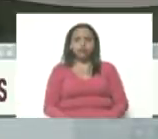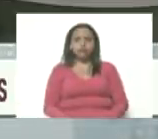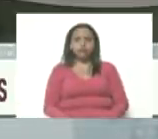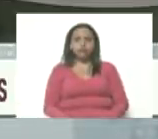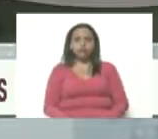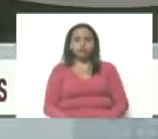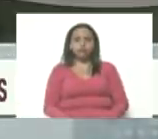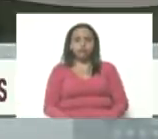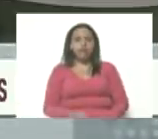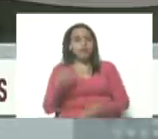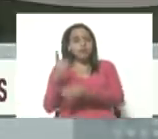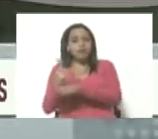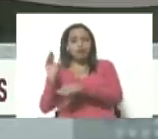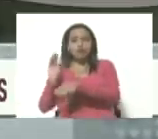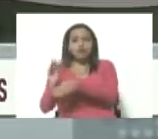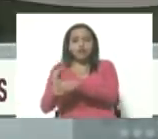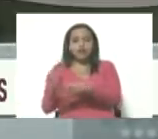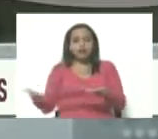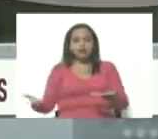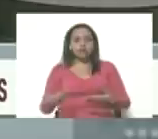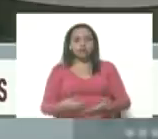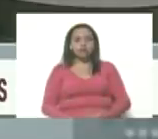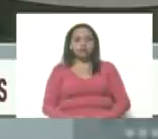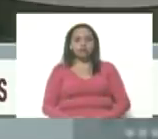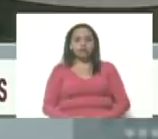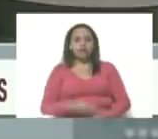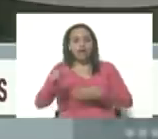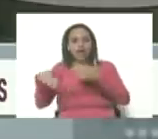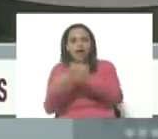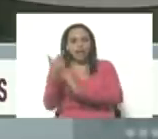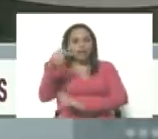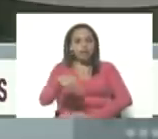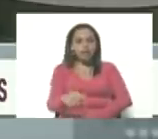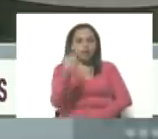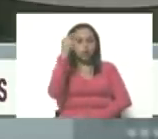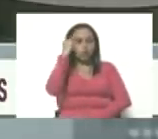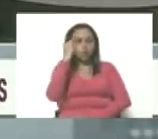Entonces tenemos que cuidarnos. Hasta el día de hoy,